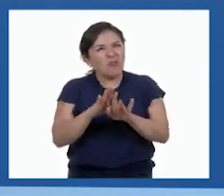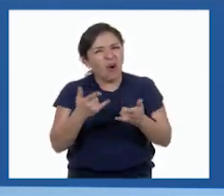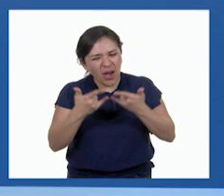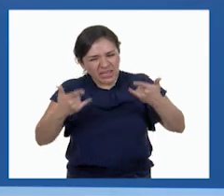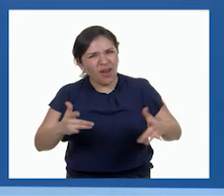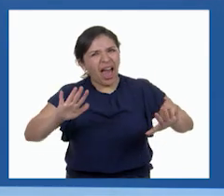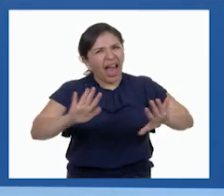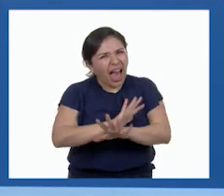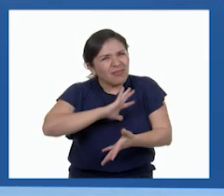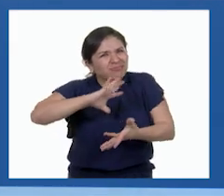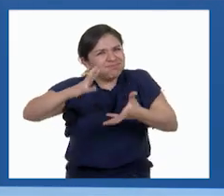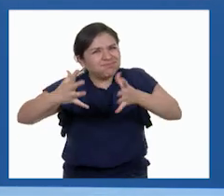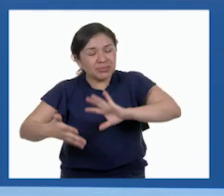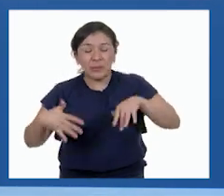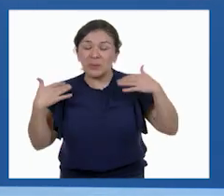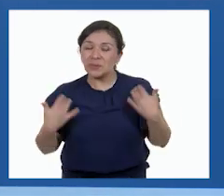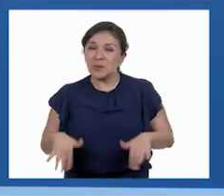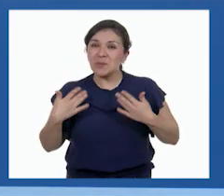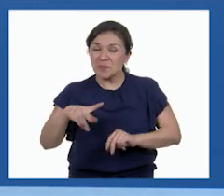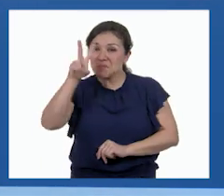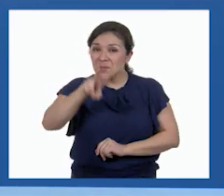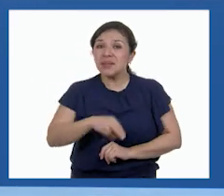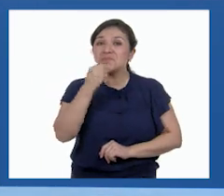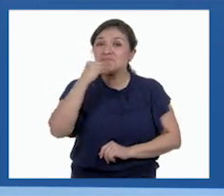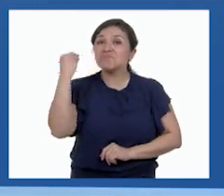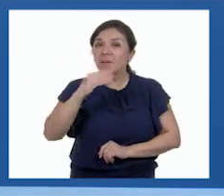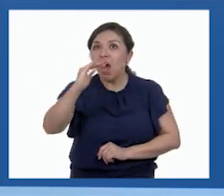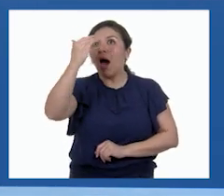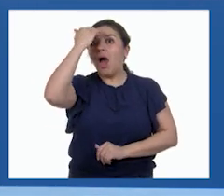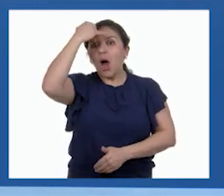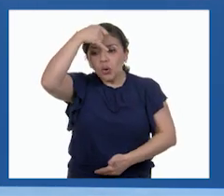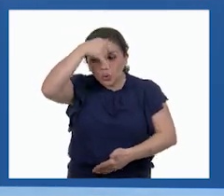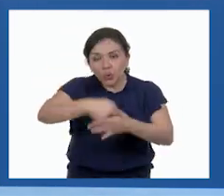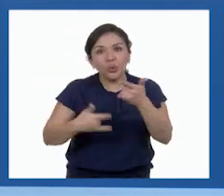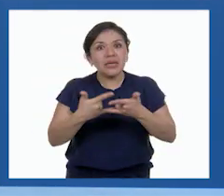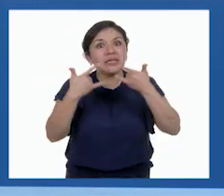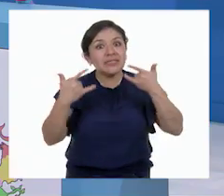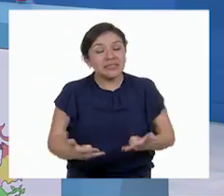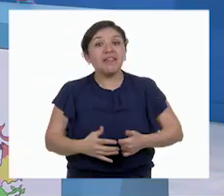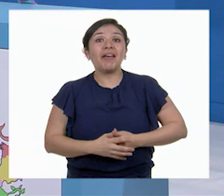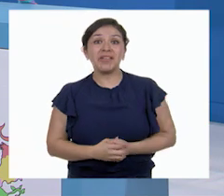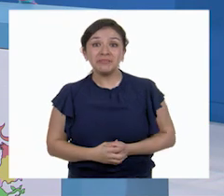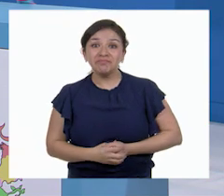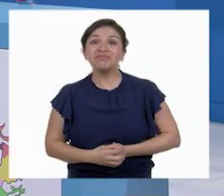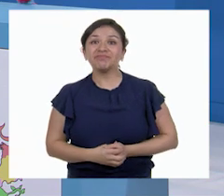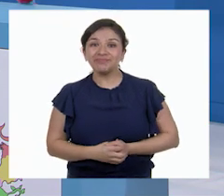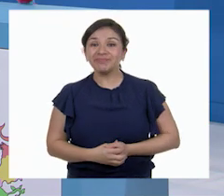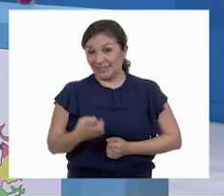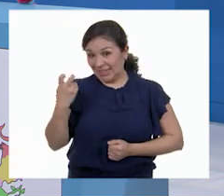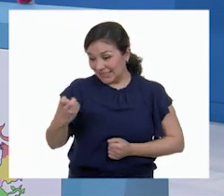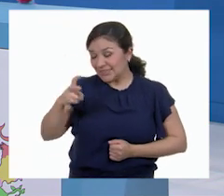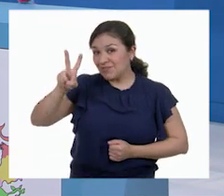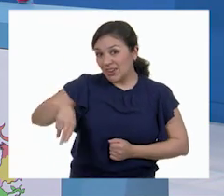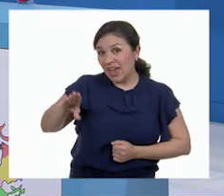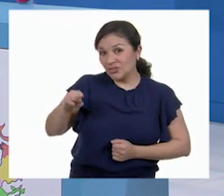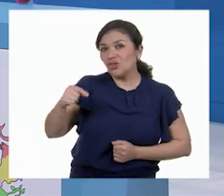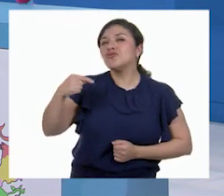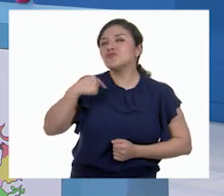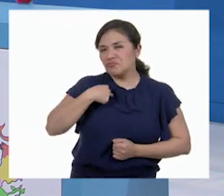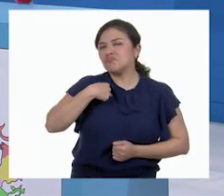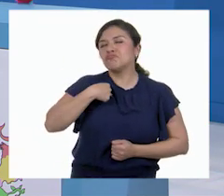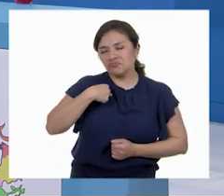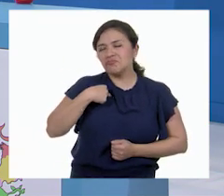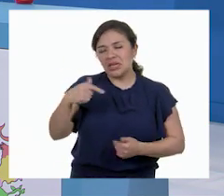¿verdad? Qué fascinante es conocer la historia, maestra. Sí, Ton, yo comparto